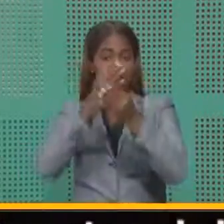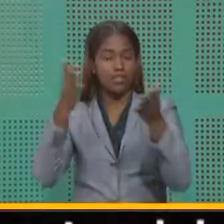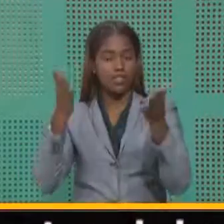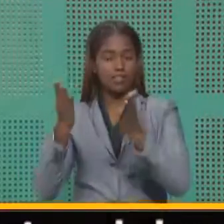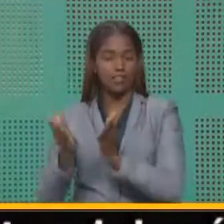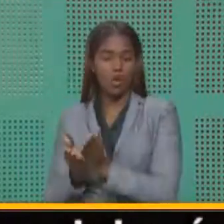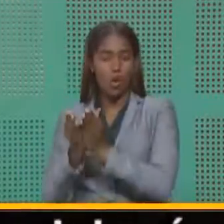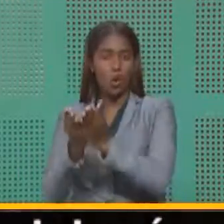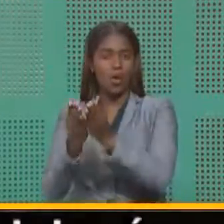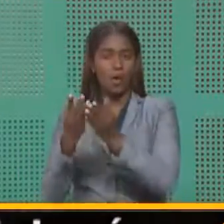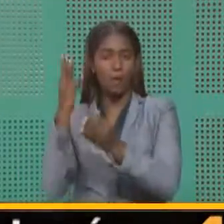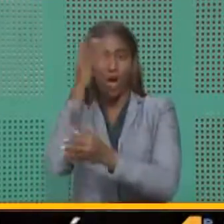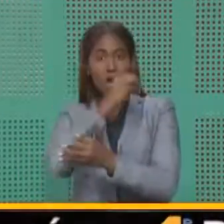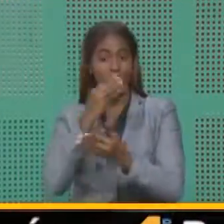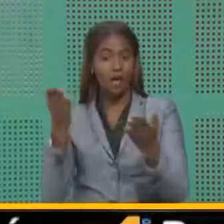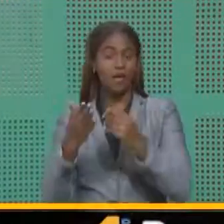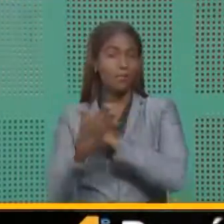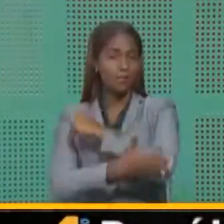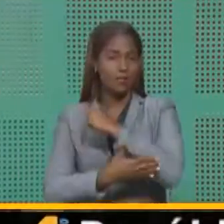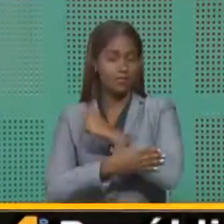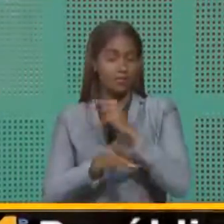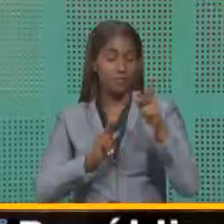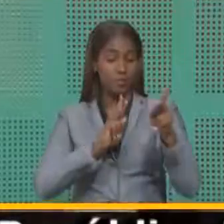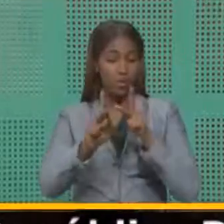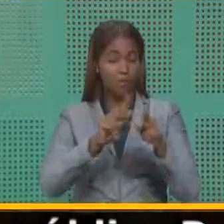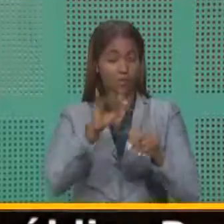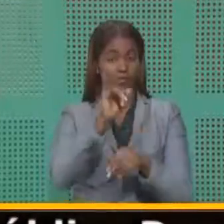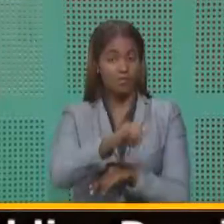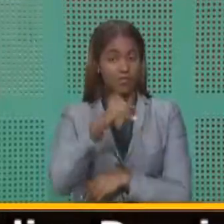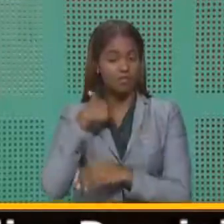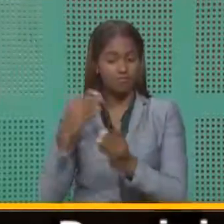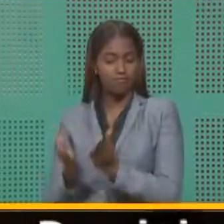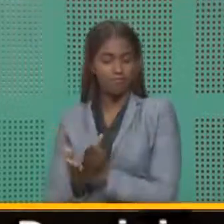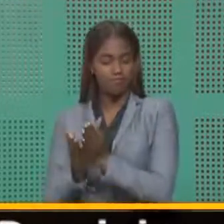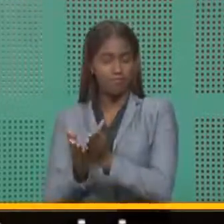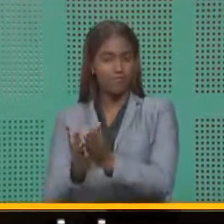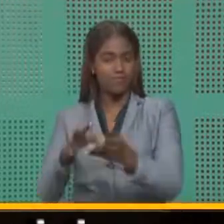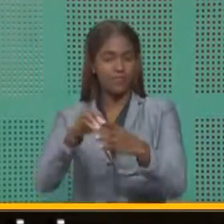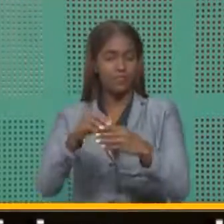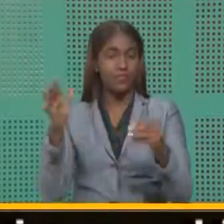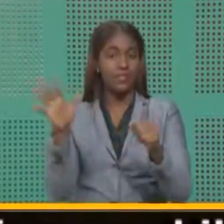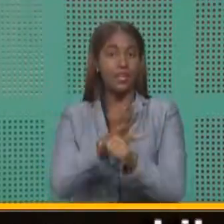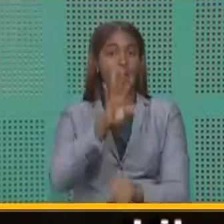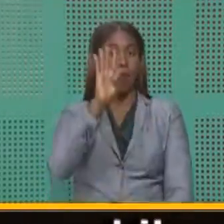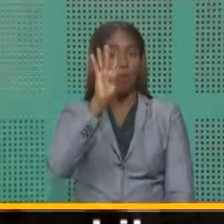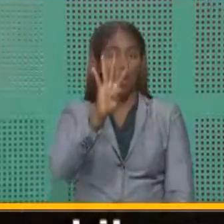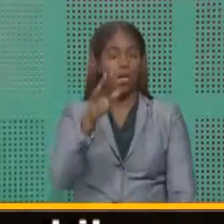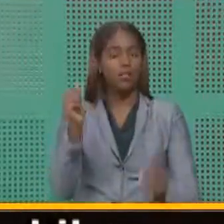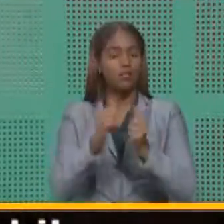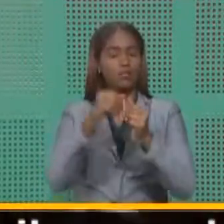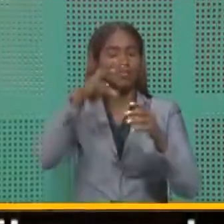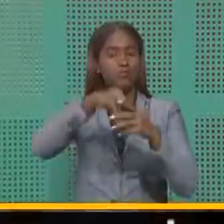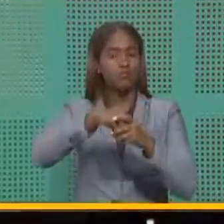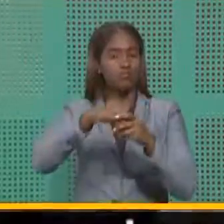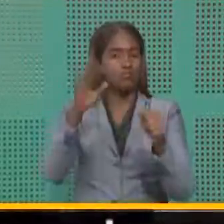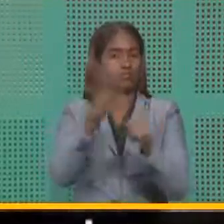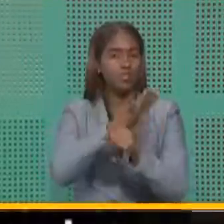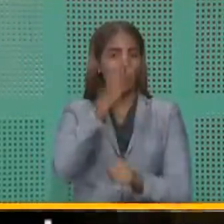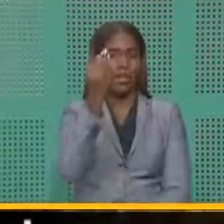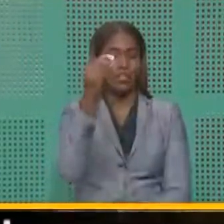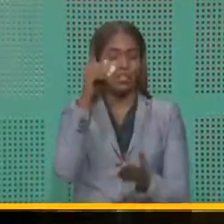cruceros en el país puerto plata tiene programada la llegada de cuatro barcos con una capacidad máxima de